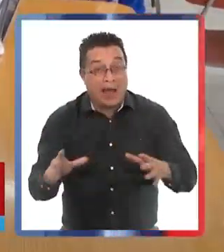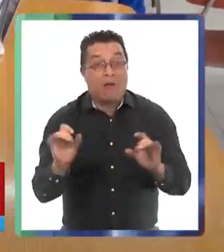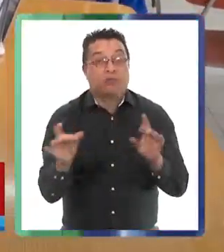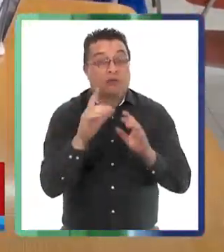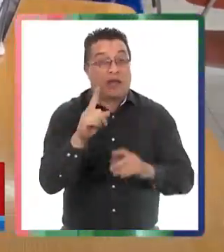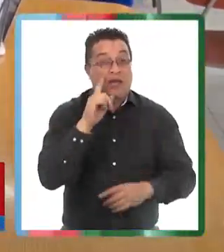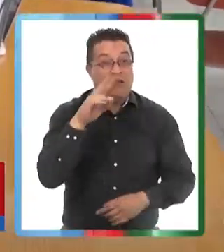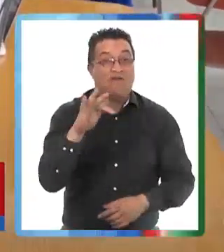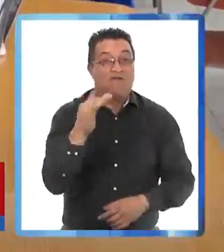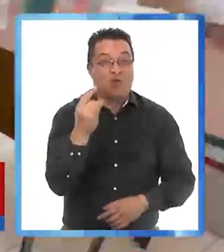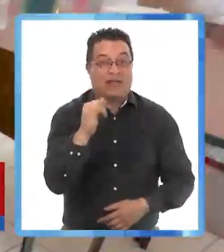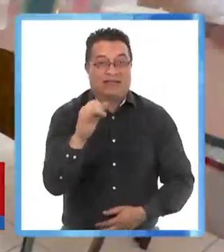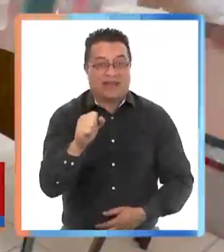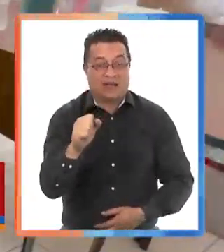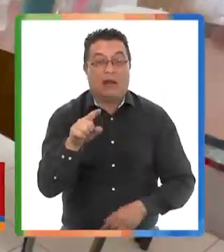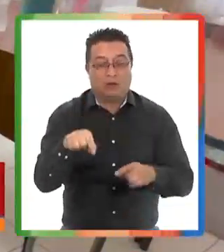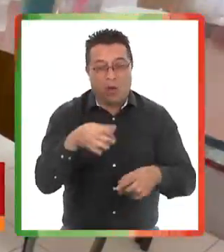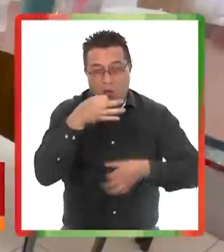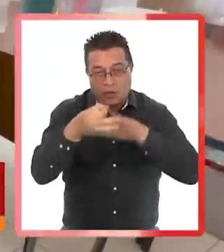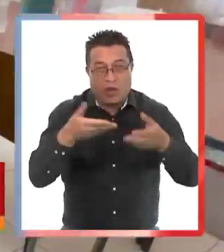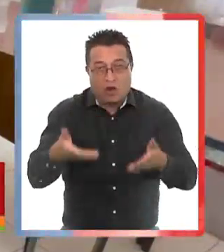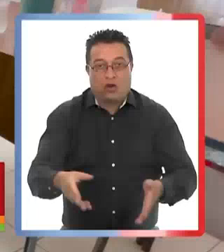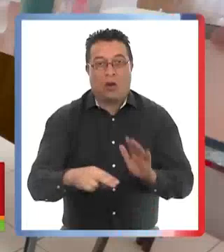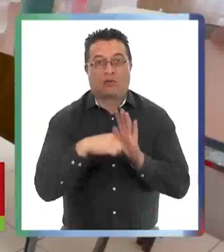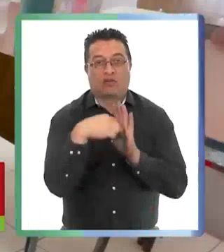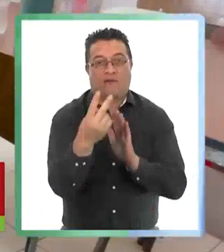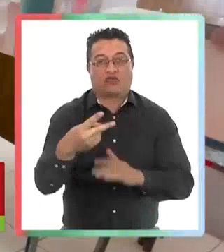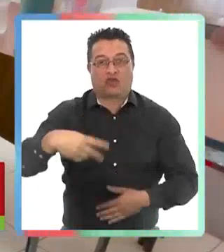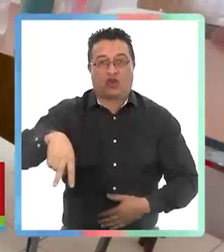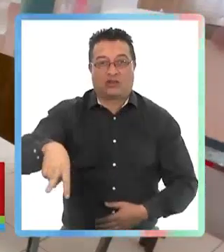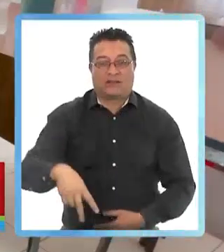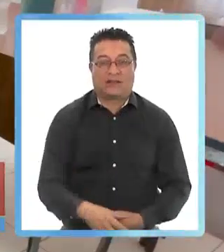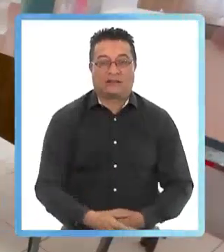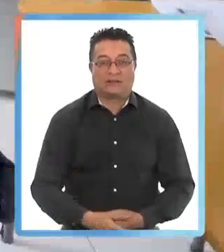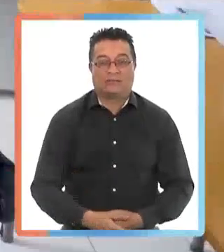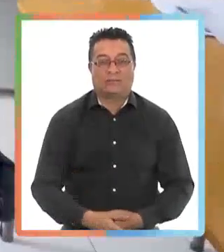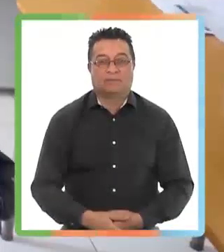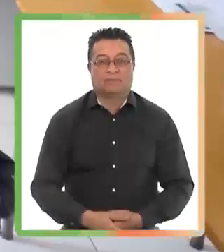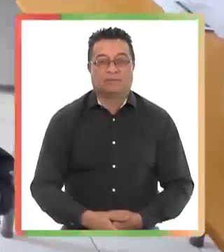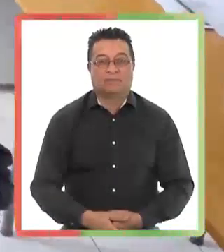grave de este virus respiratorio. Esto y más en Portavoz Noticias.